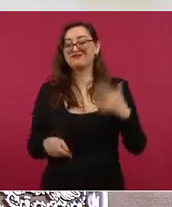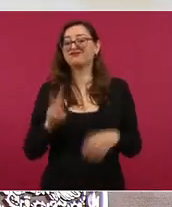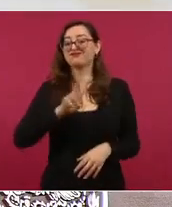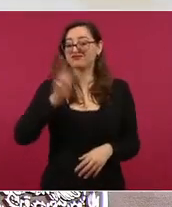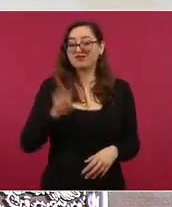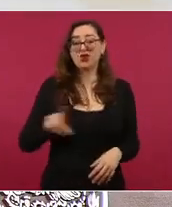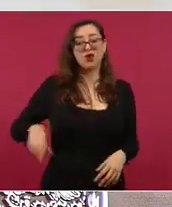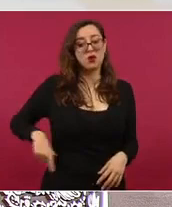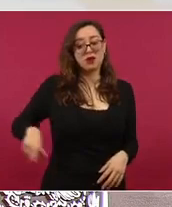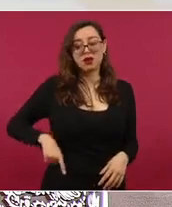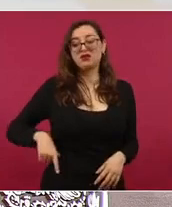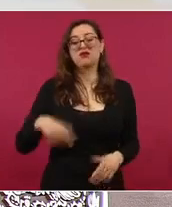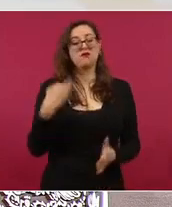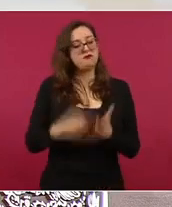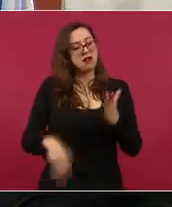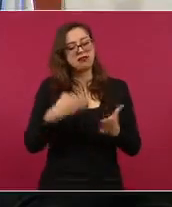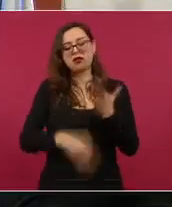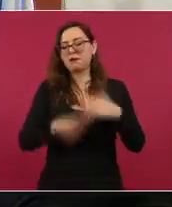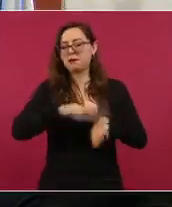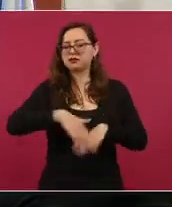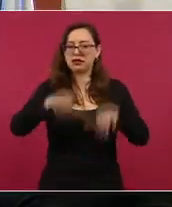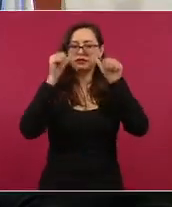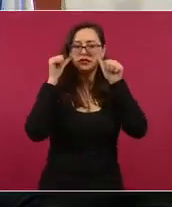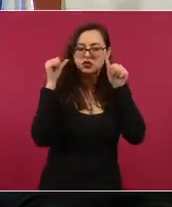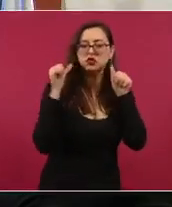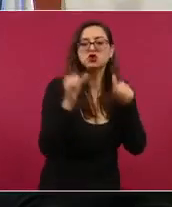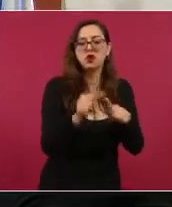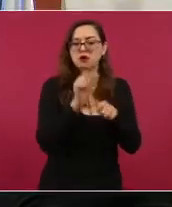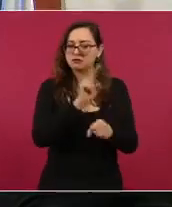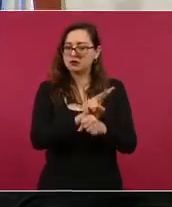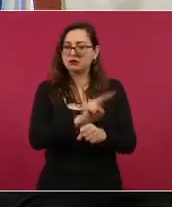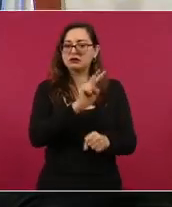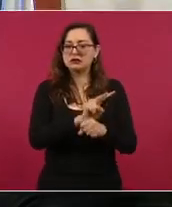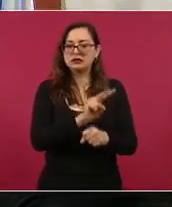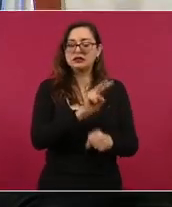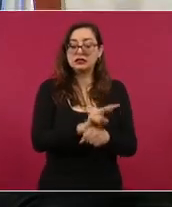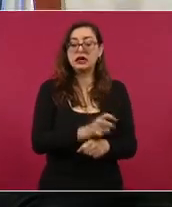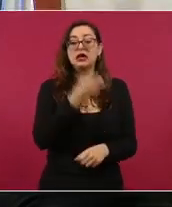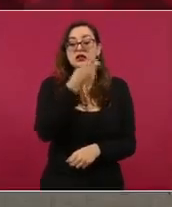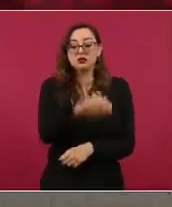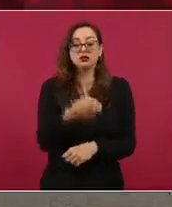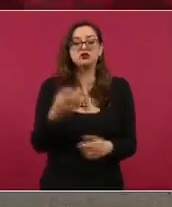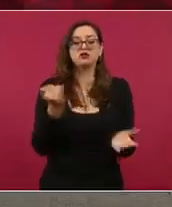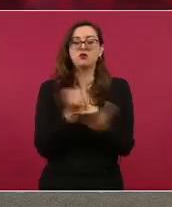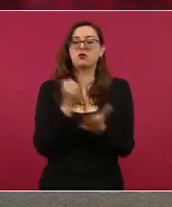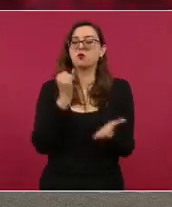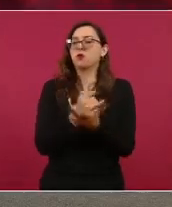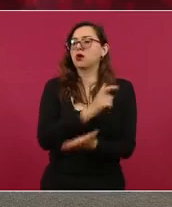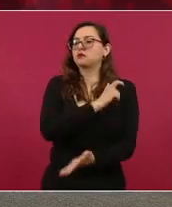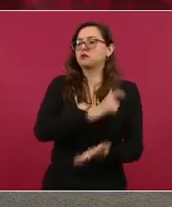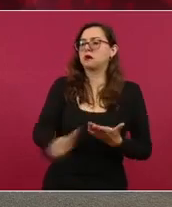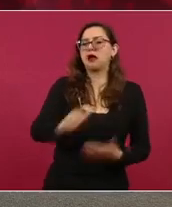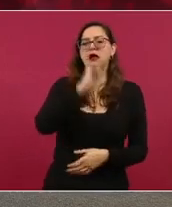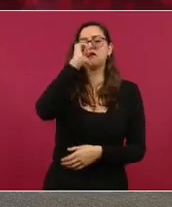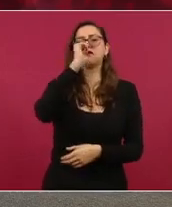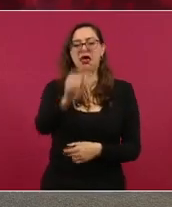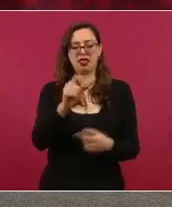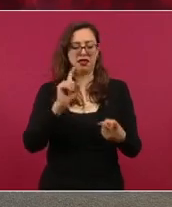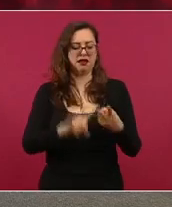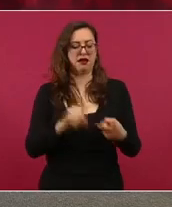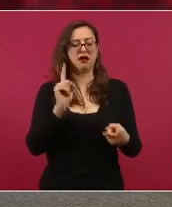muy, muy grande en el fútbol, y esto complica la recaudación y fomenta el lavado de dinero y la evasión de